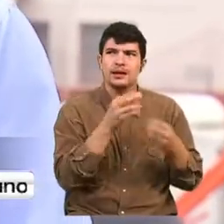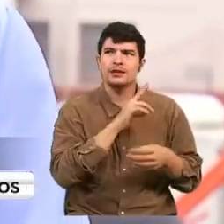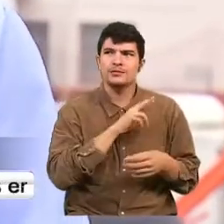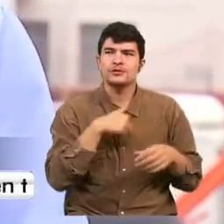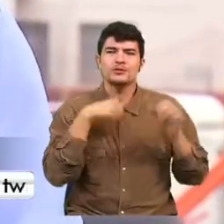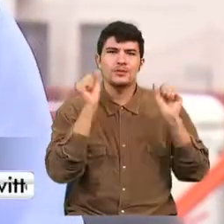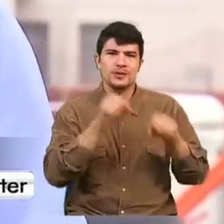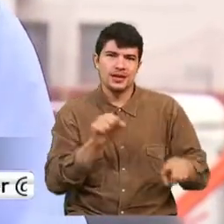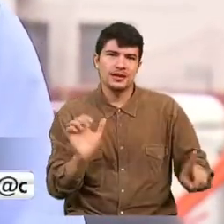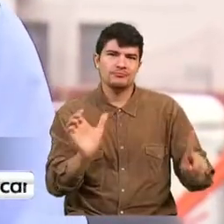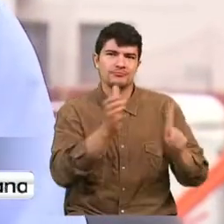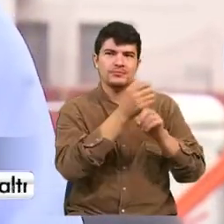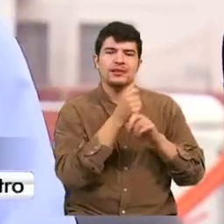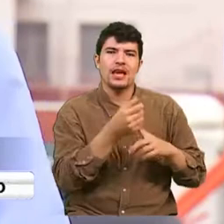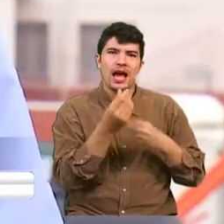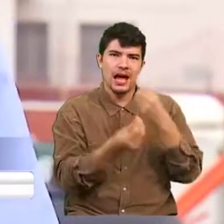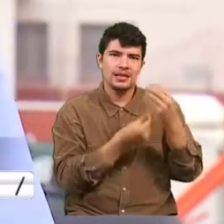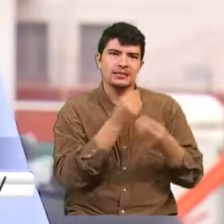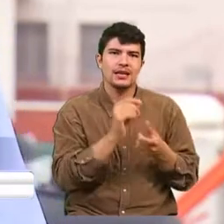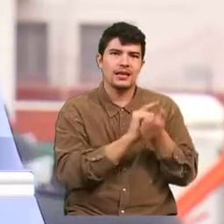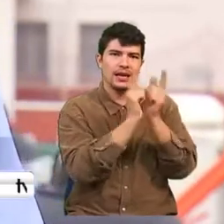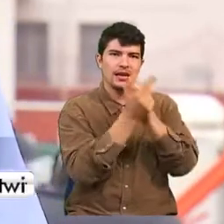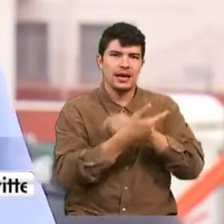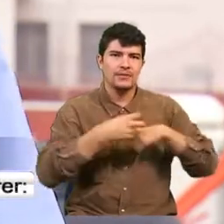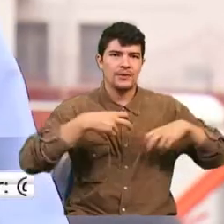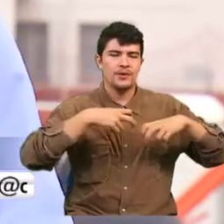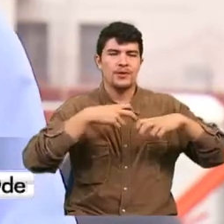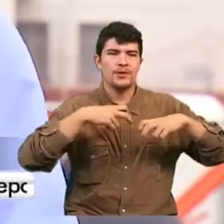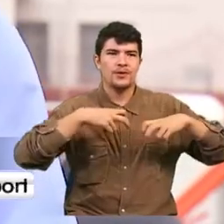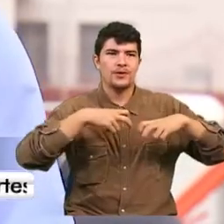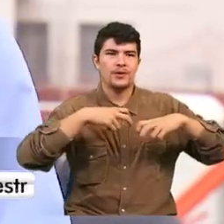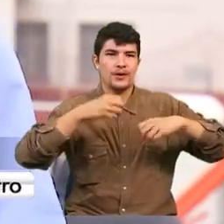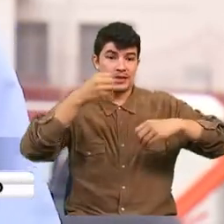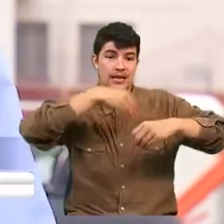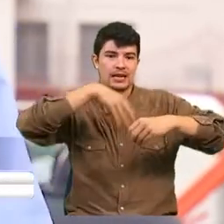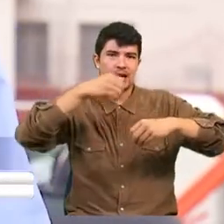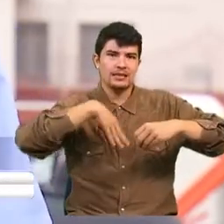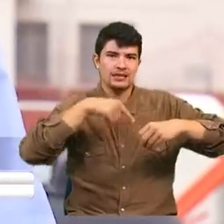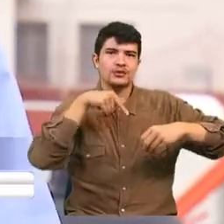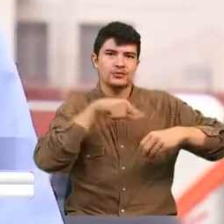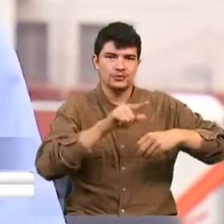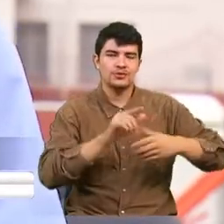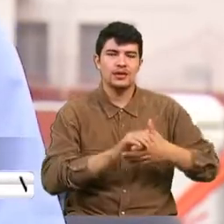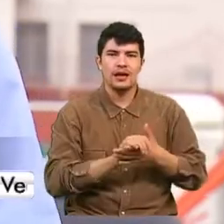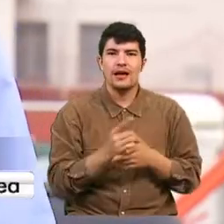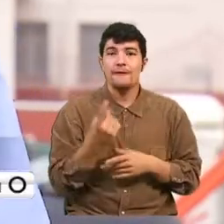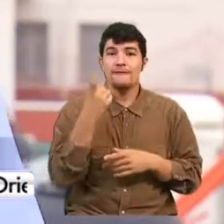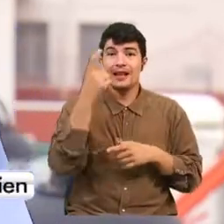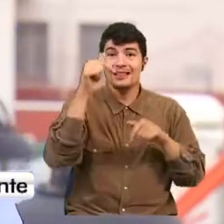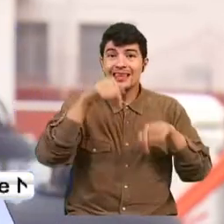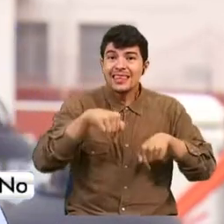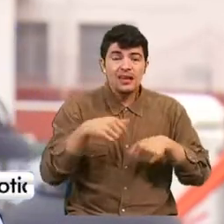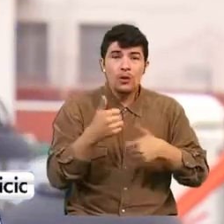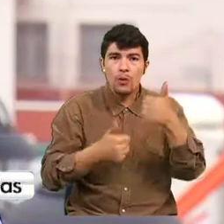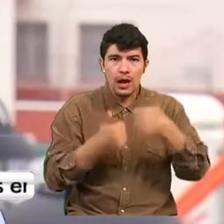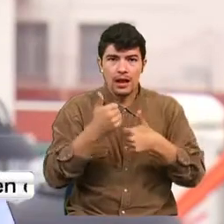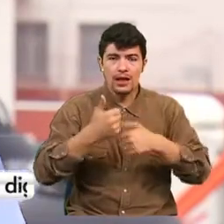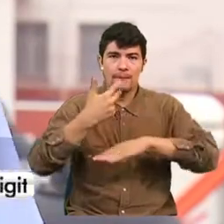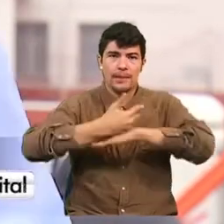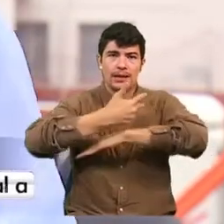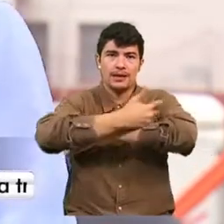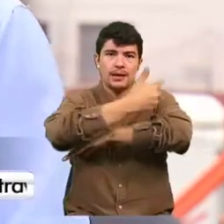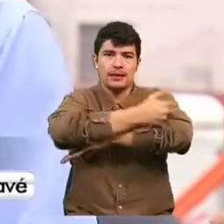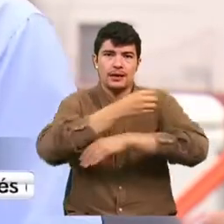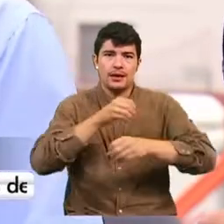conseguir unos recursos y hacer la adecuación de esta Plaza de Mercado. Lo que carece aquí en nuestro municipio, la cabecera municipal, es un parqueadero